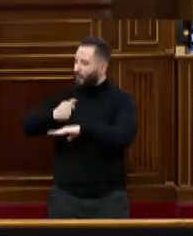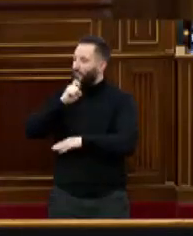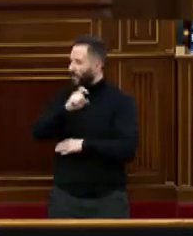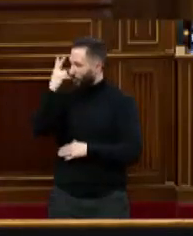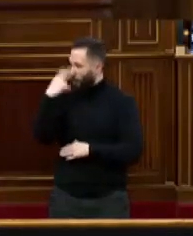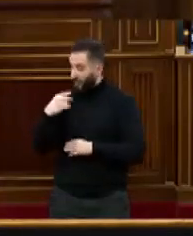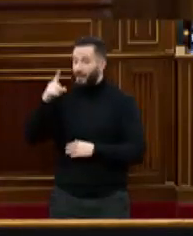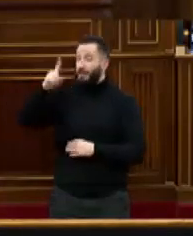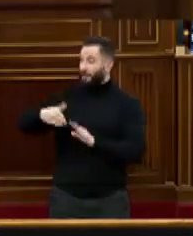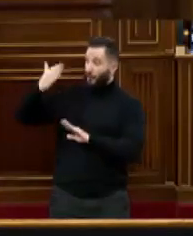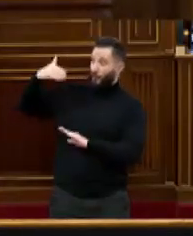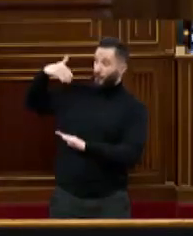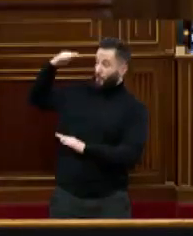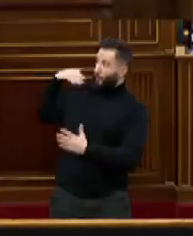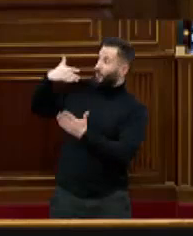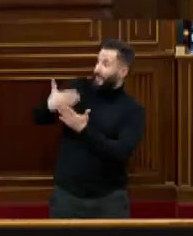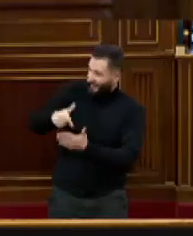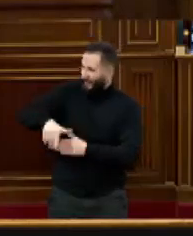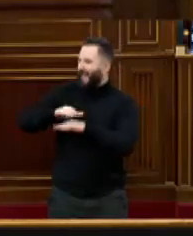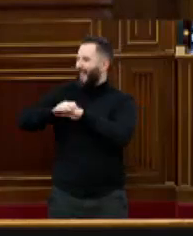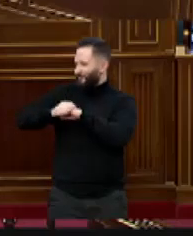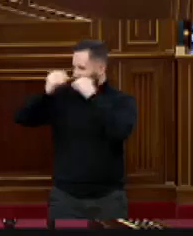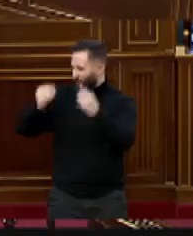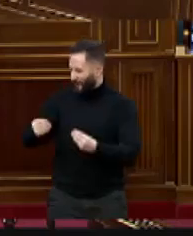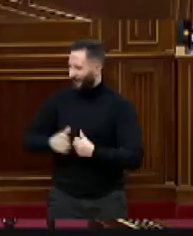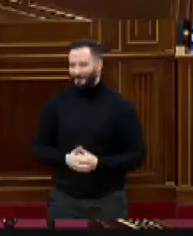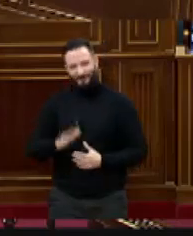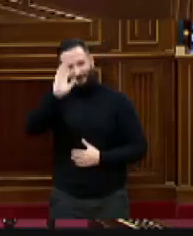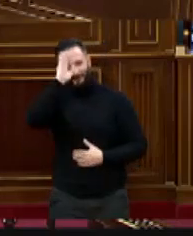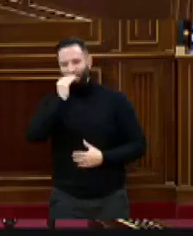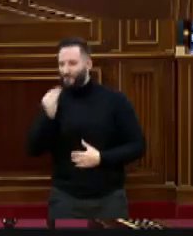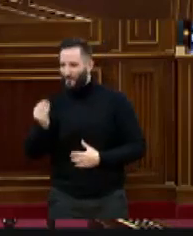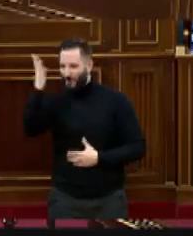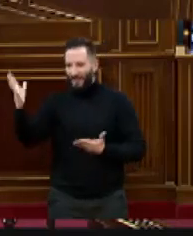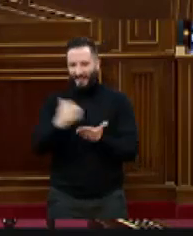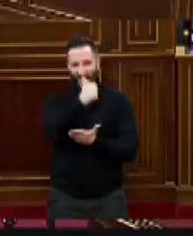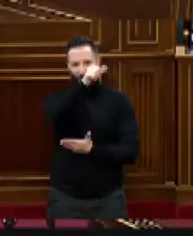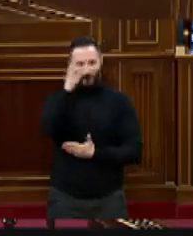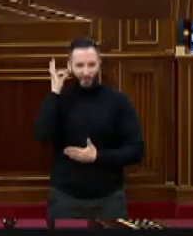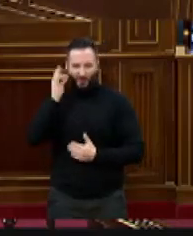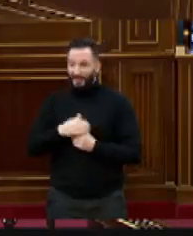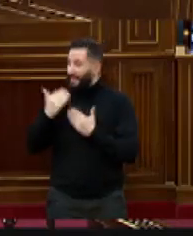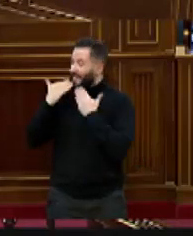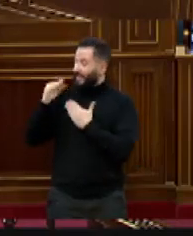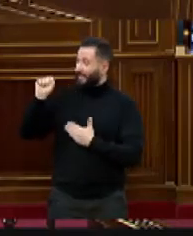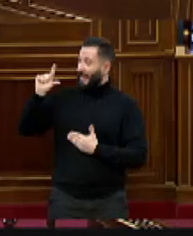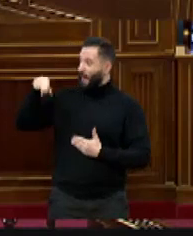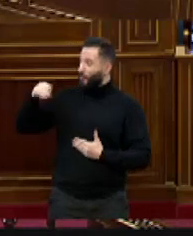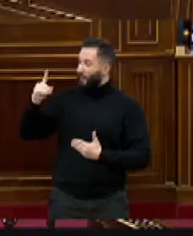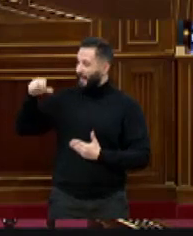desde hace tiempo un buen amigo Buenos días a todas y a todos Muchísimas gracias almudena